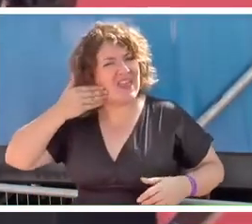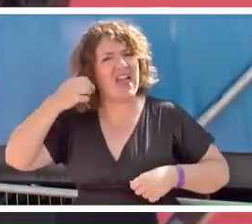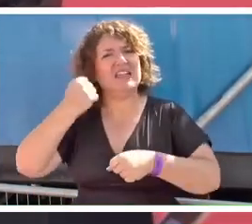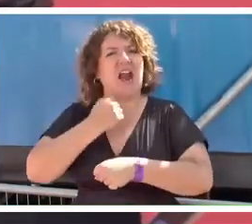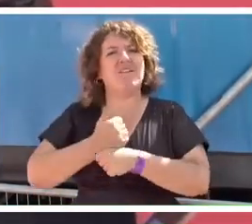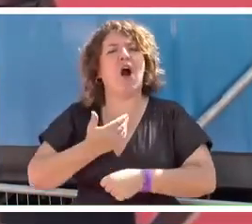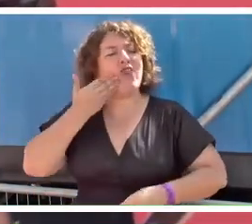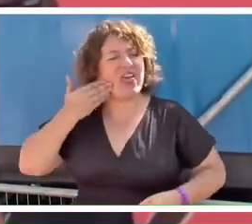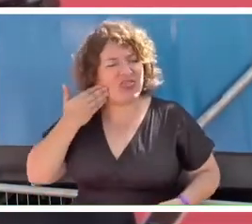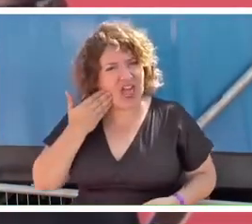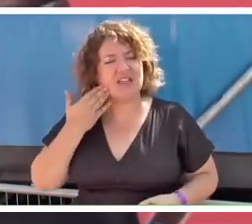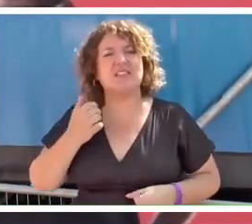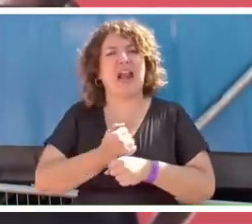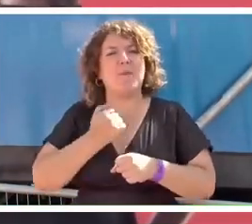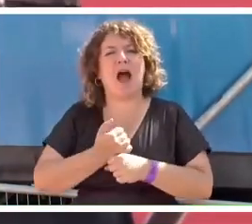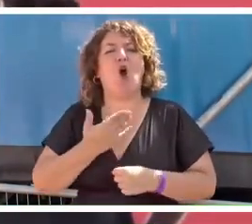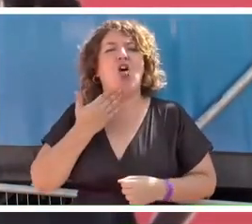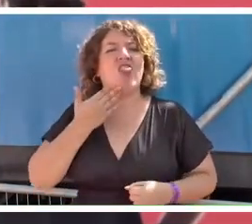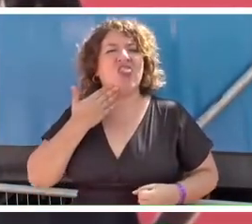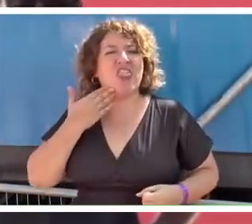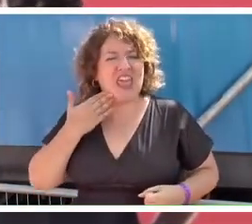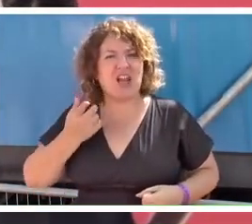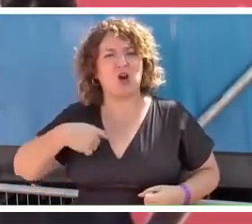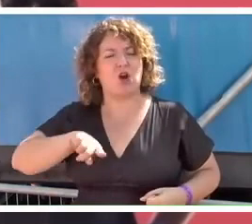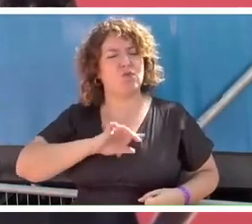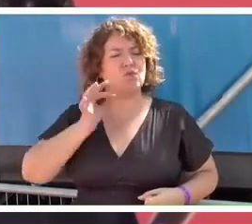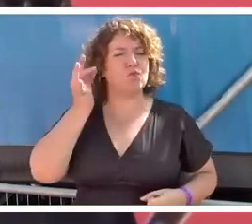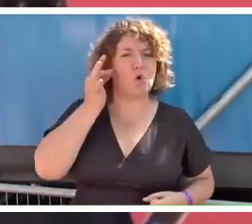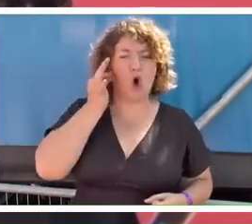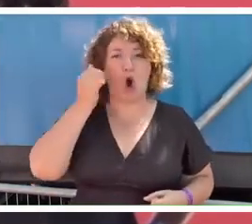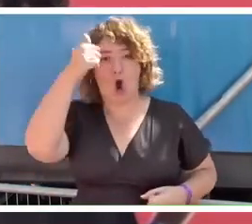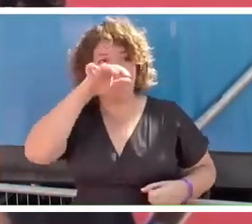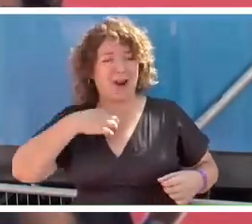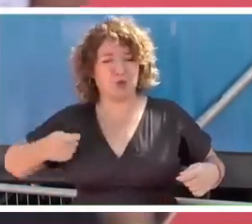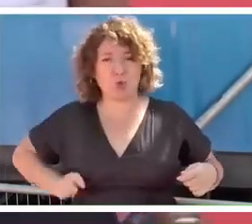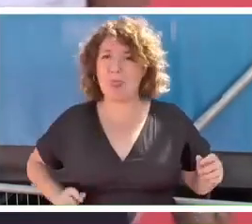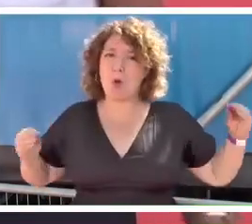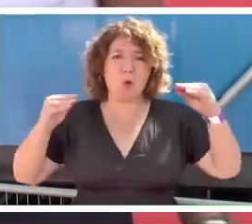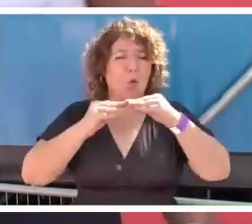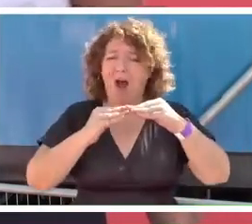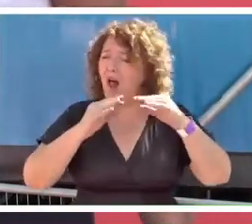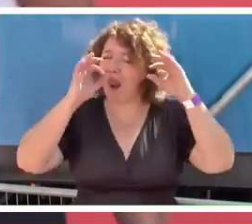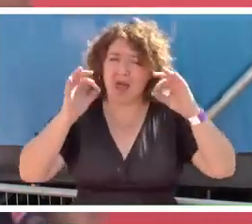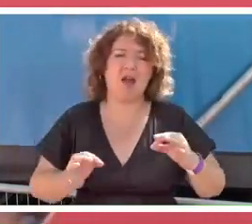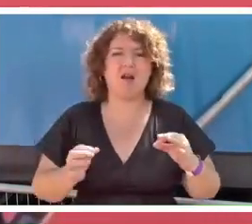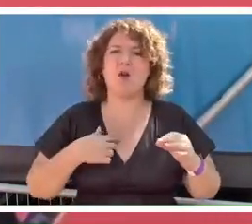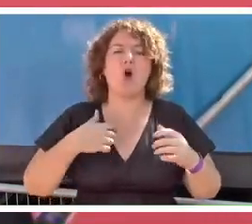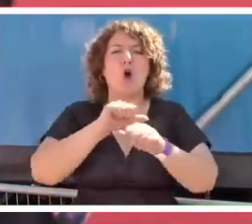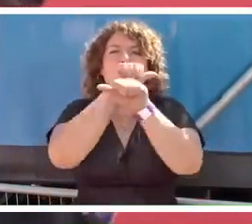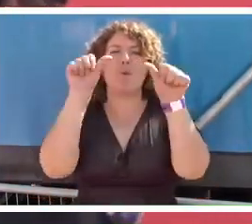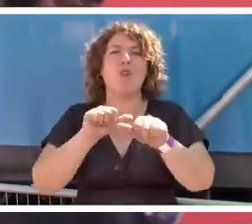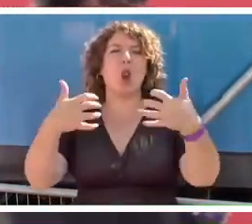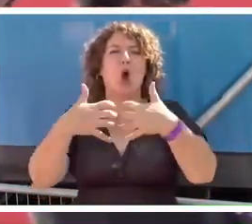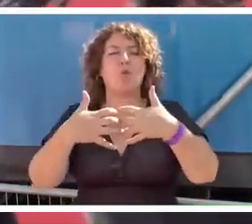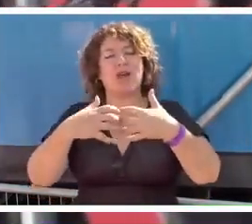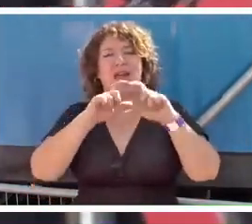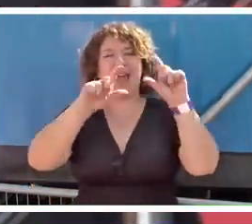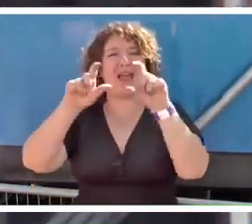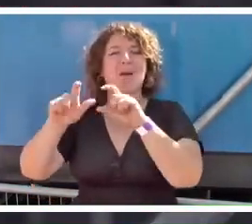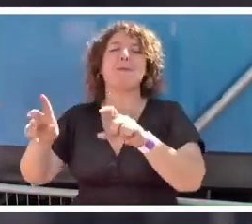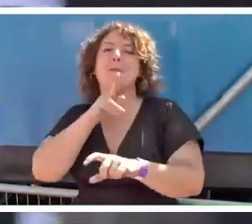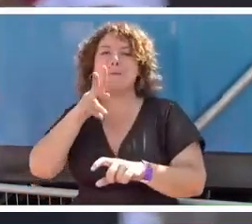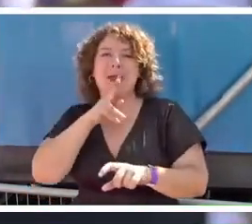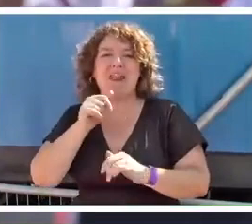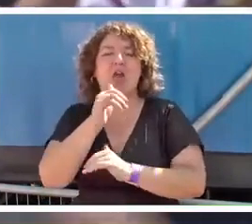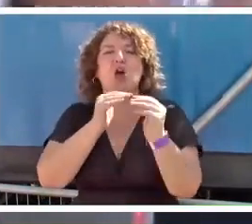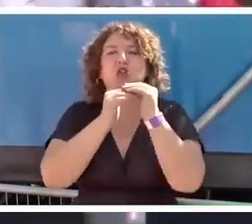trabajo decente, trabajo digno, mujeres que cobren lo mismo que los hombres. Queremos un modelo productivo que sea verde, que